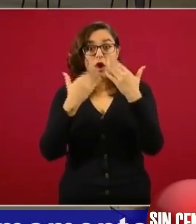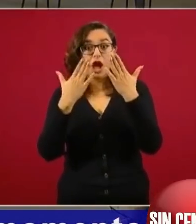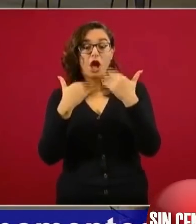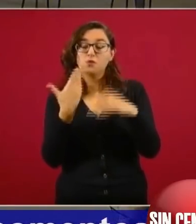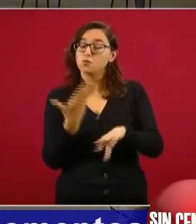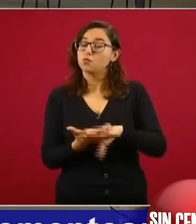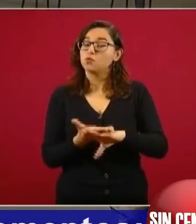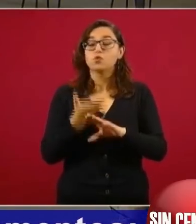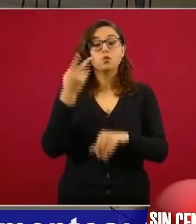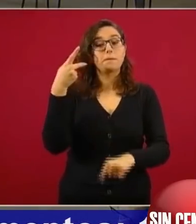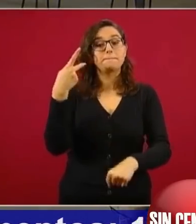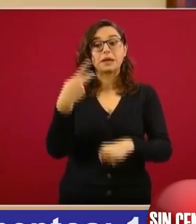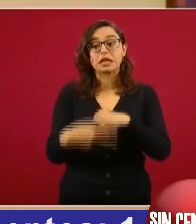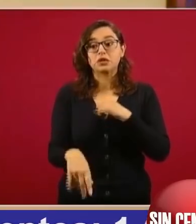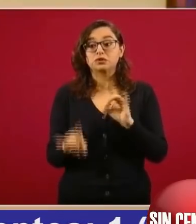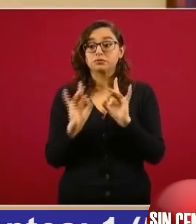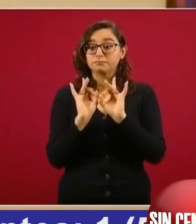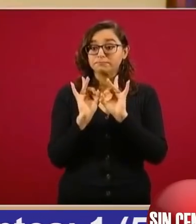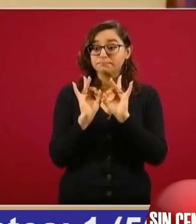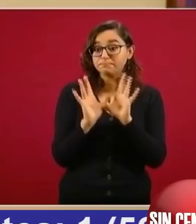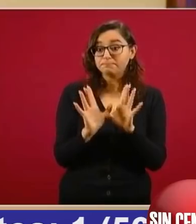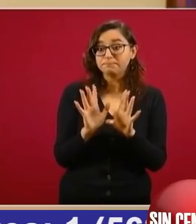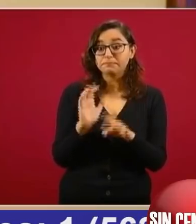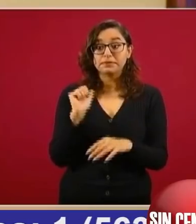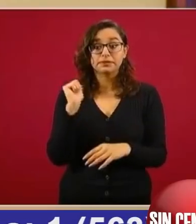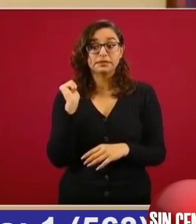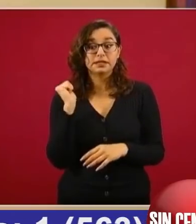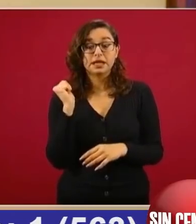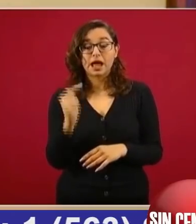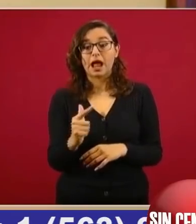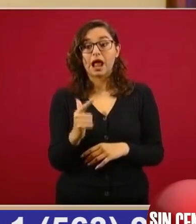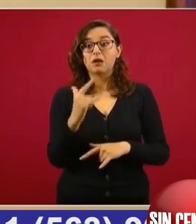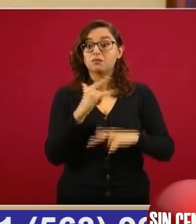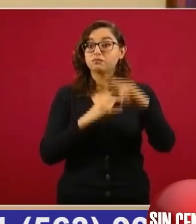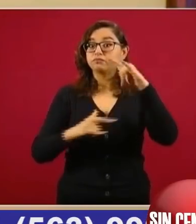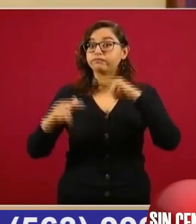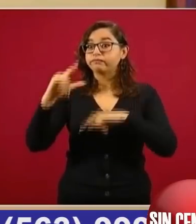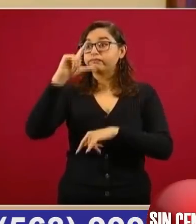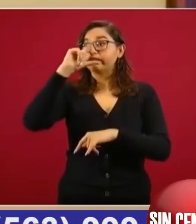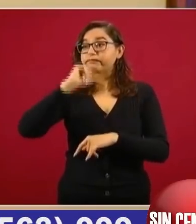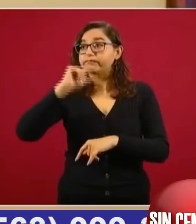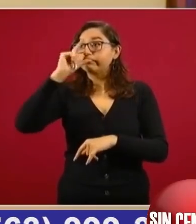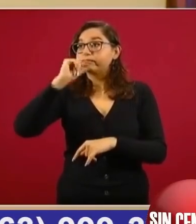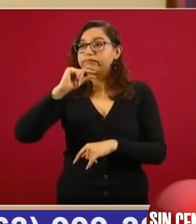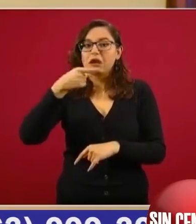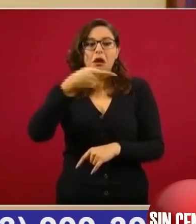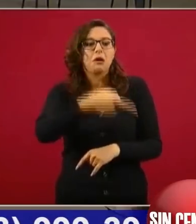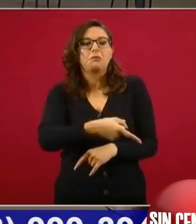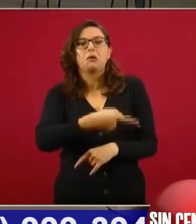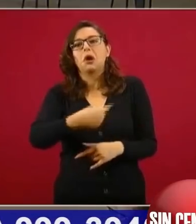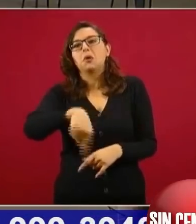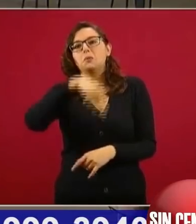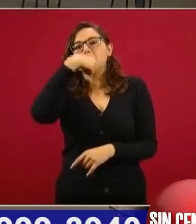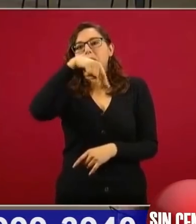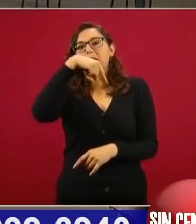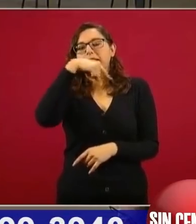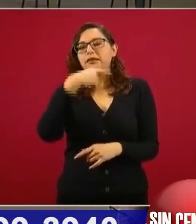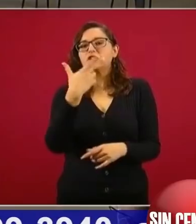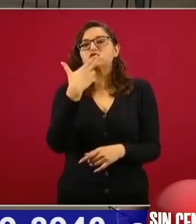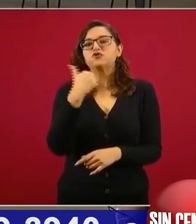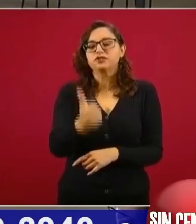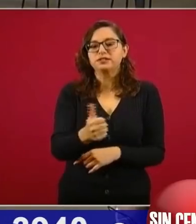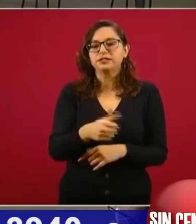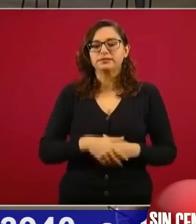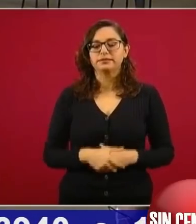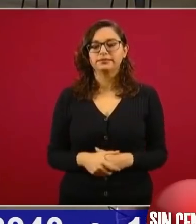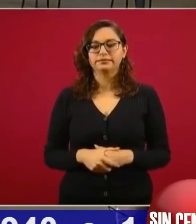porque si se encuentra algo que no vaya de conformidad con la aeronavegabilidad, se habrá construido un aeropuerto que no cumple sus fines. Aquí comento,